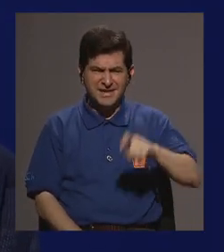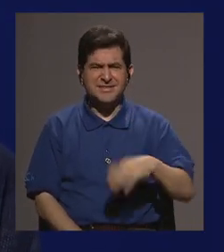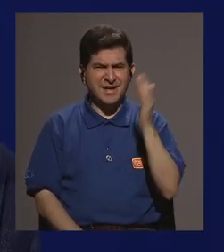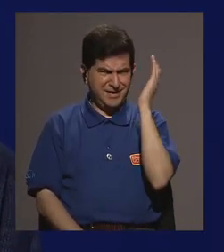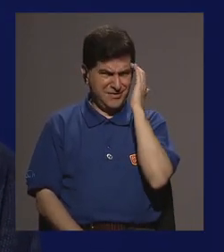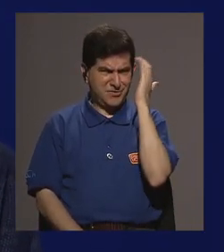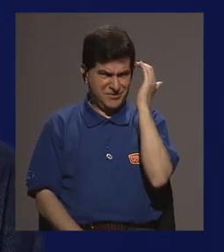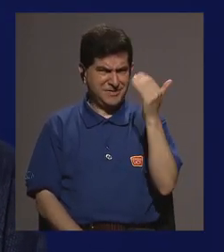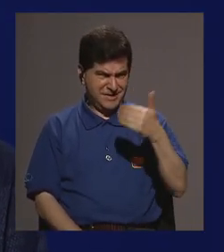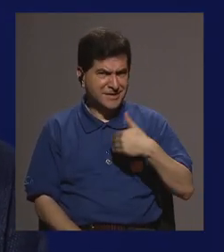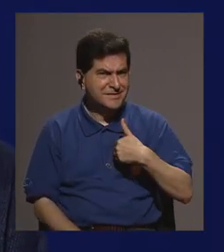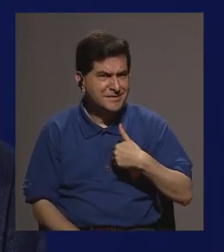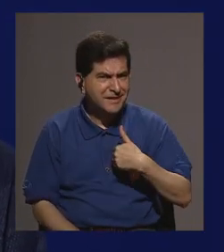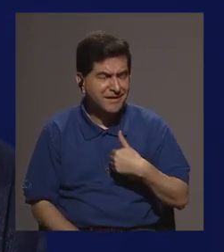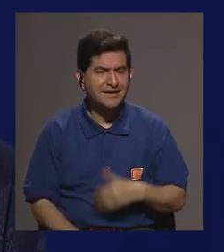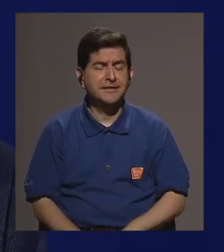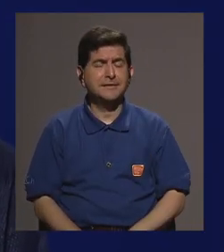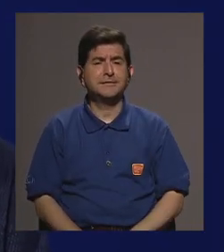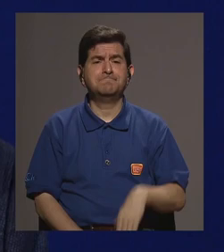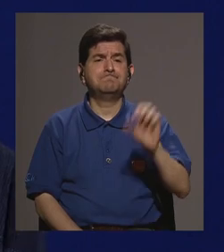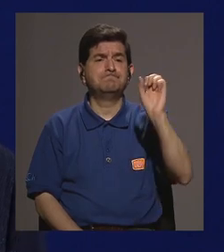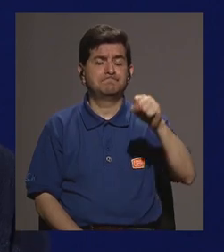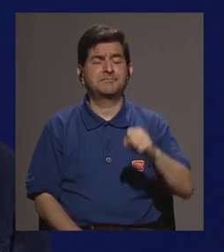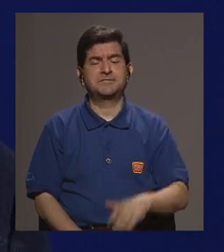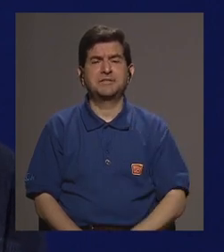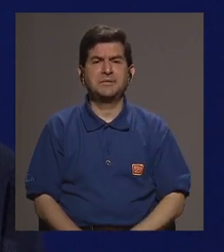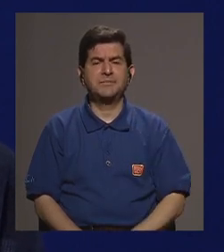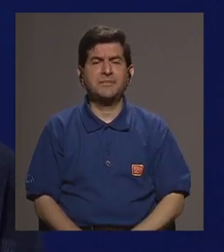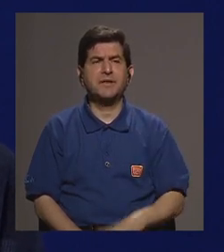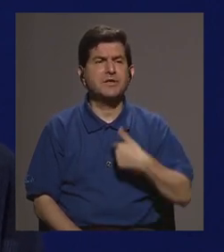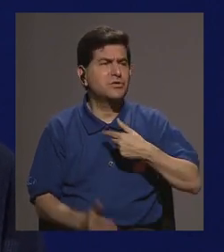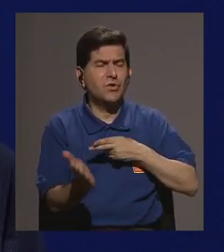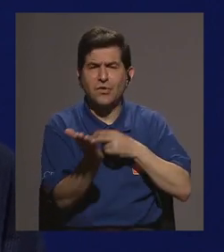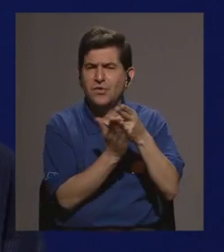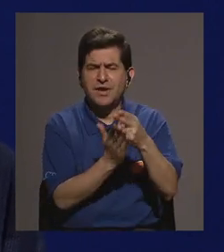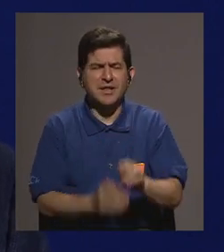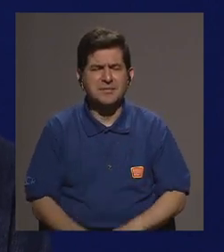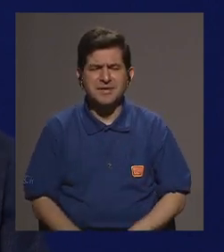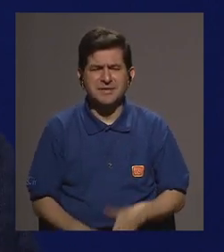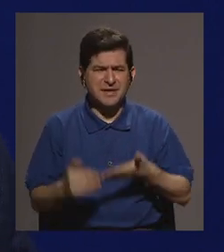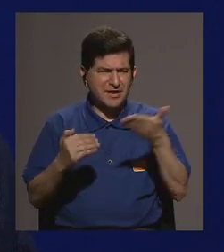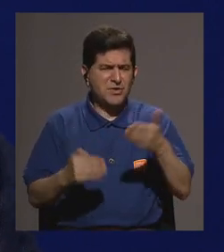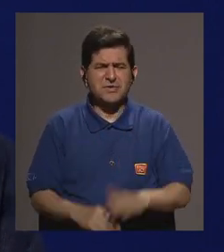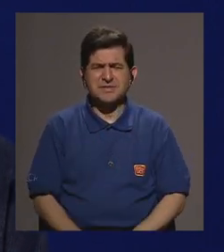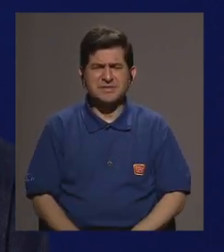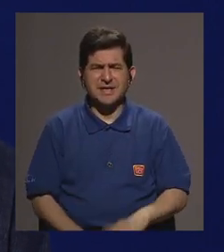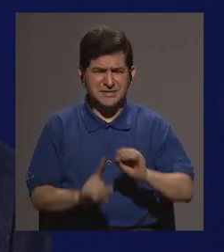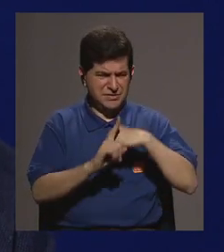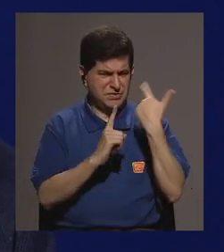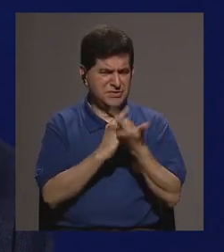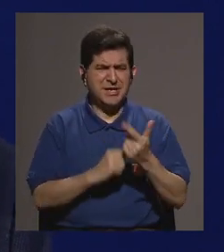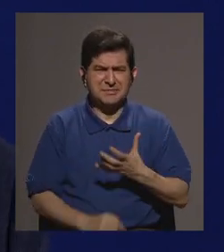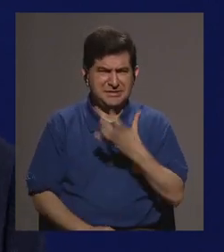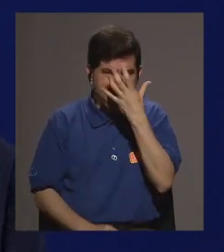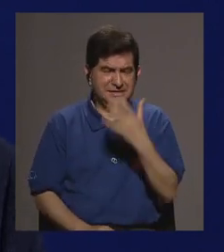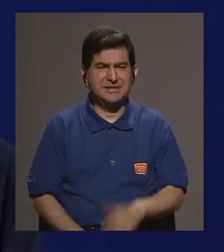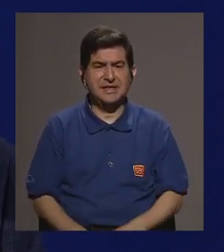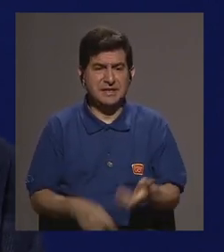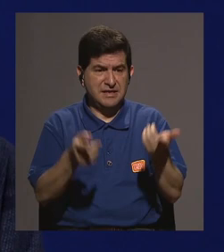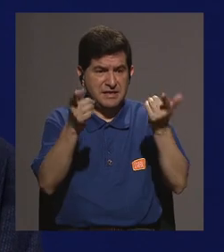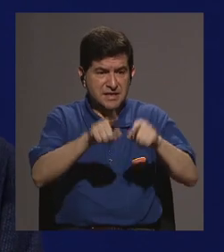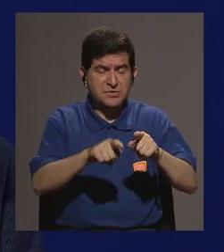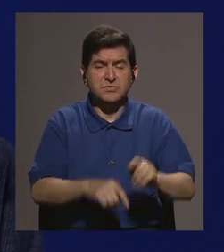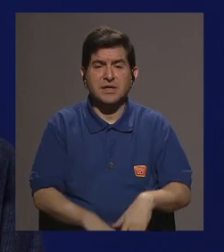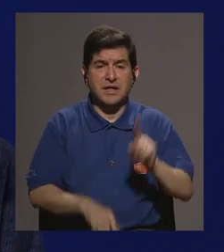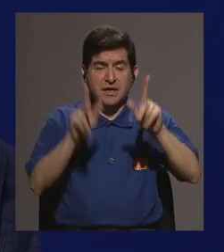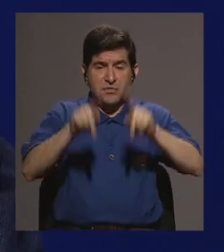y creo que tienes que tener plena conciencia de eso sí sí y es que bien es que a mí sinceramente me molesta muchas cosas socialmente